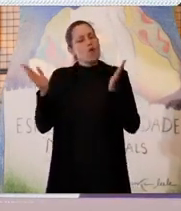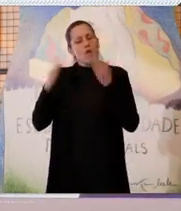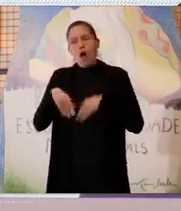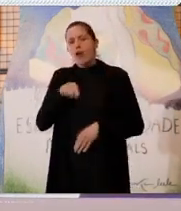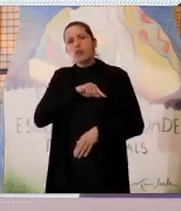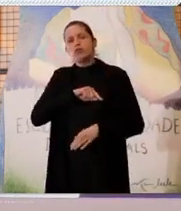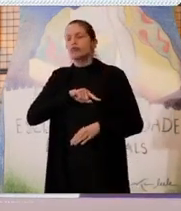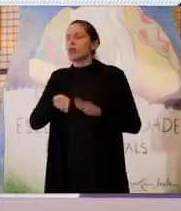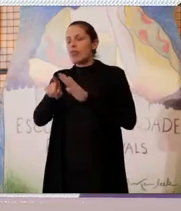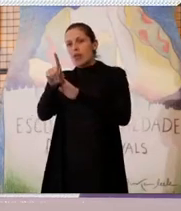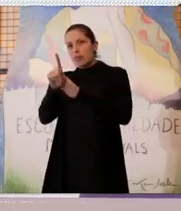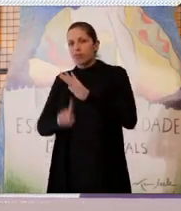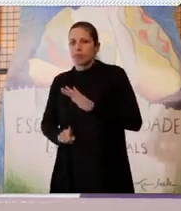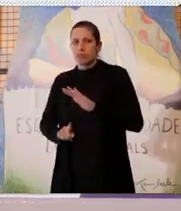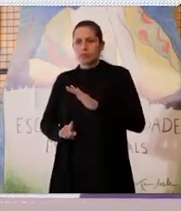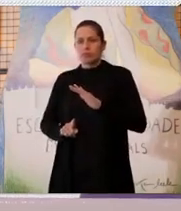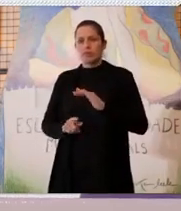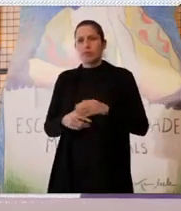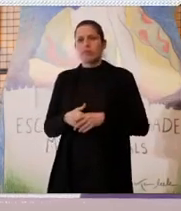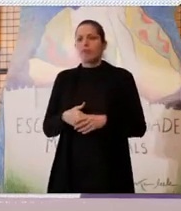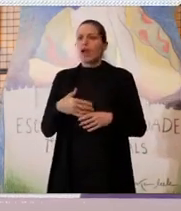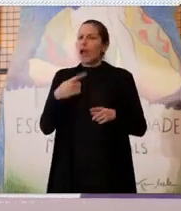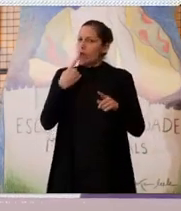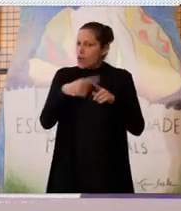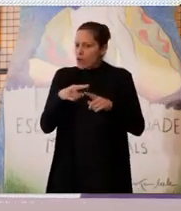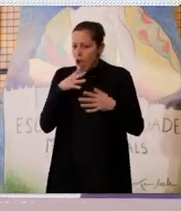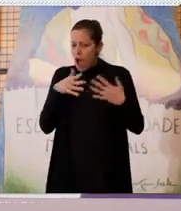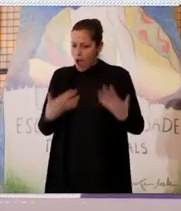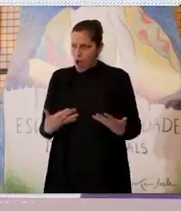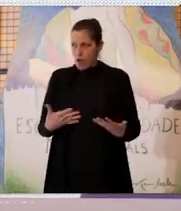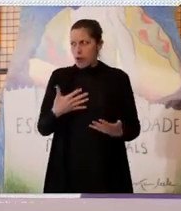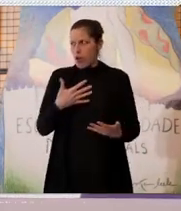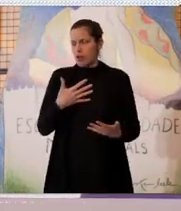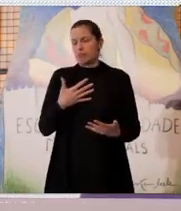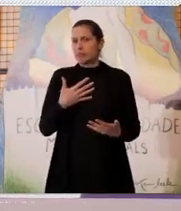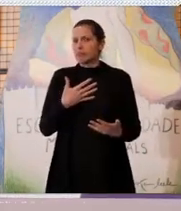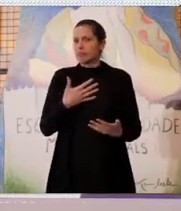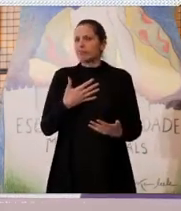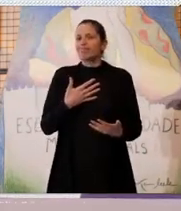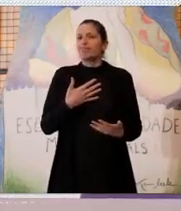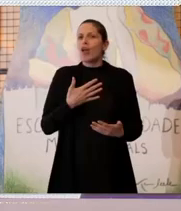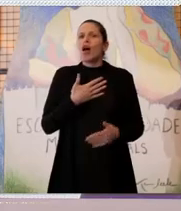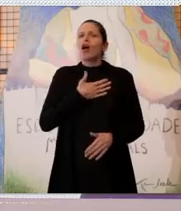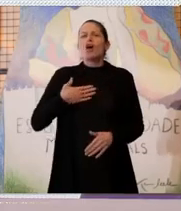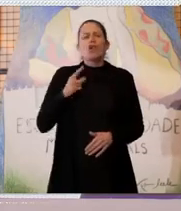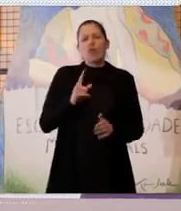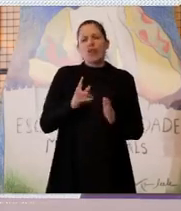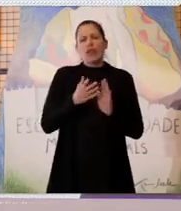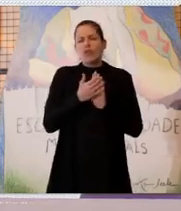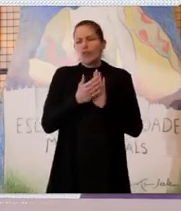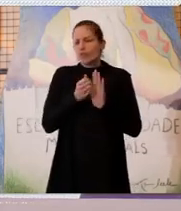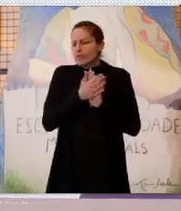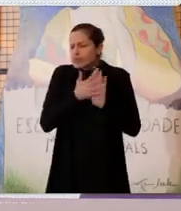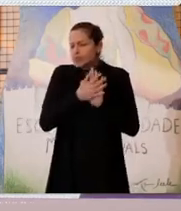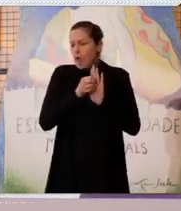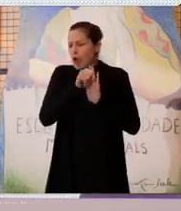en los avances o sea yo creo que hay cosas ahora de verdad lo digo y habría mucho que hablar así que no me voy a meter pero creo que hay horas hay cosas ahora en las que